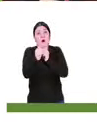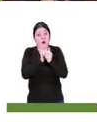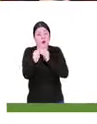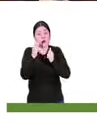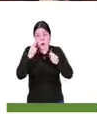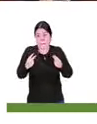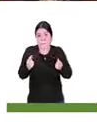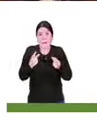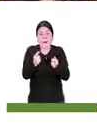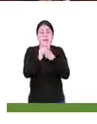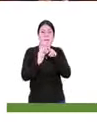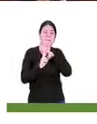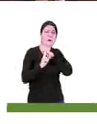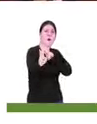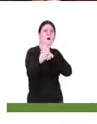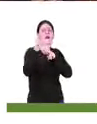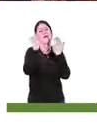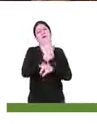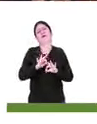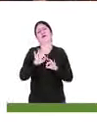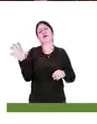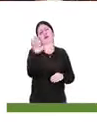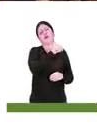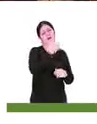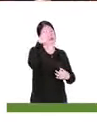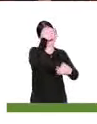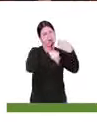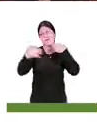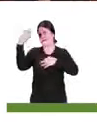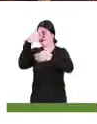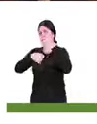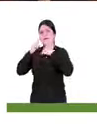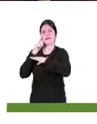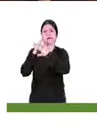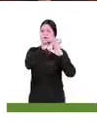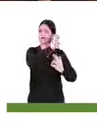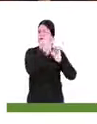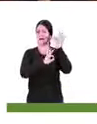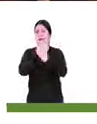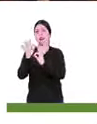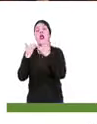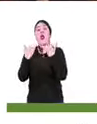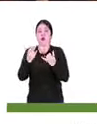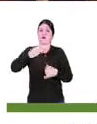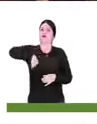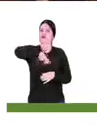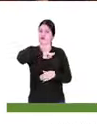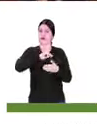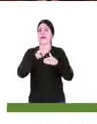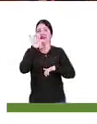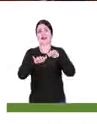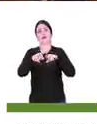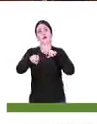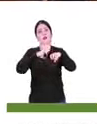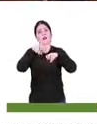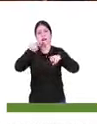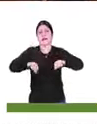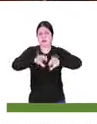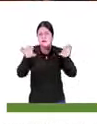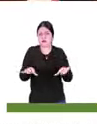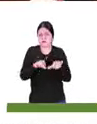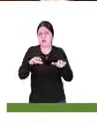muy importante que entre todos nos cuidemos. Pero por supuesto, desde la Secretaría tomamos muy distintas acciones que nos ayudan a garantizar